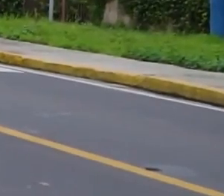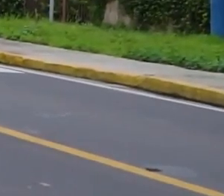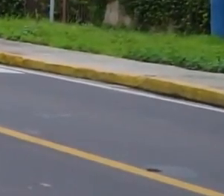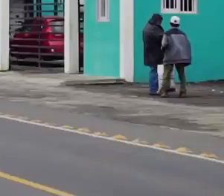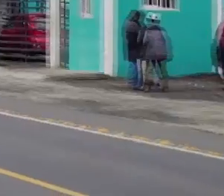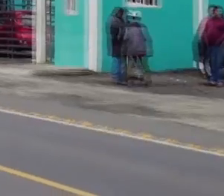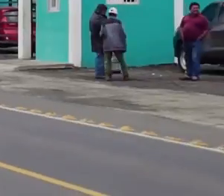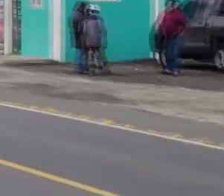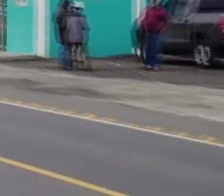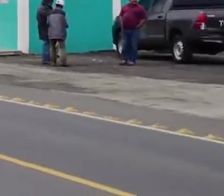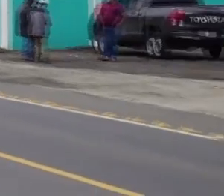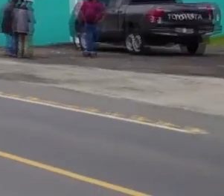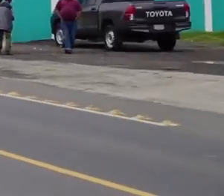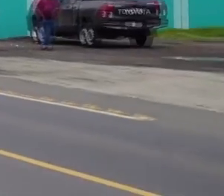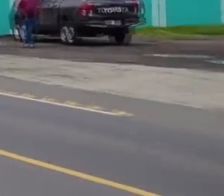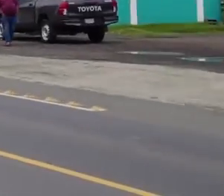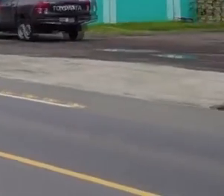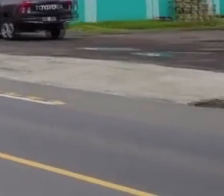y